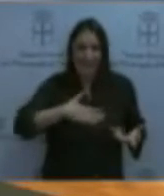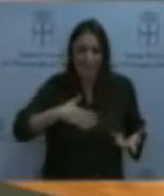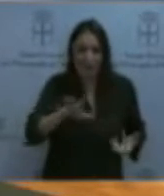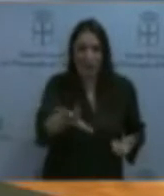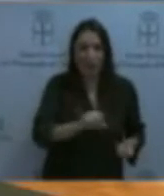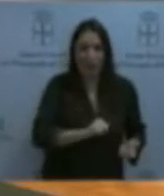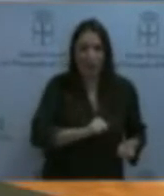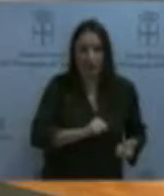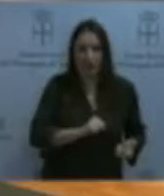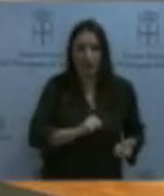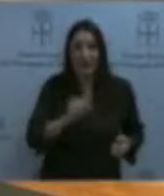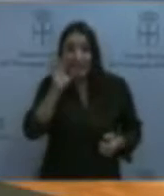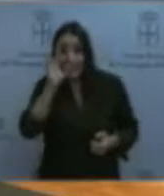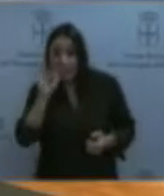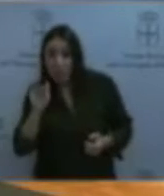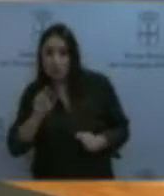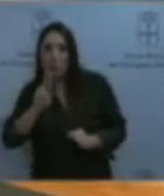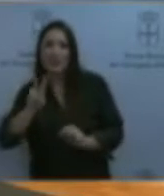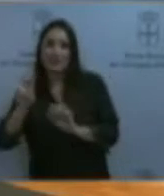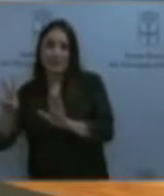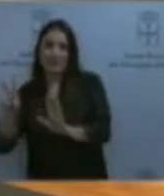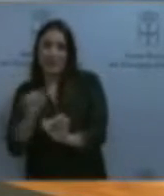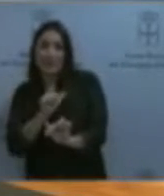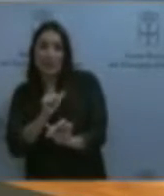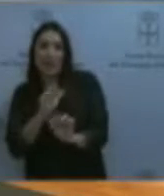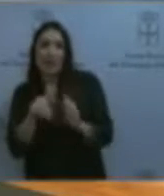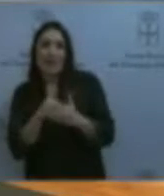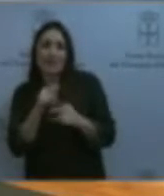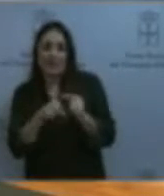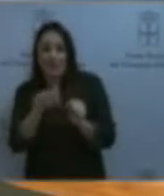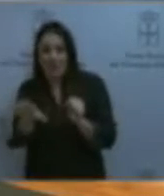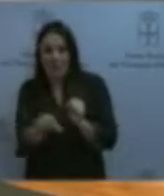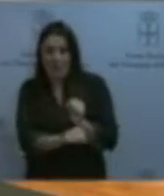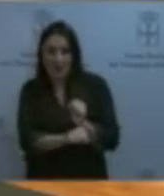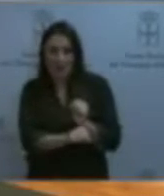adoptar y 27 menores en espera de ser adoptados. Pero la cuestión es